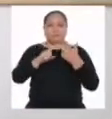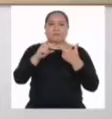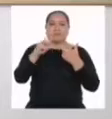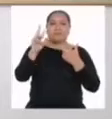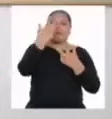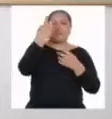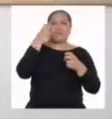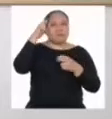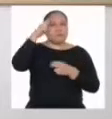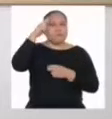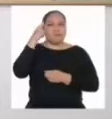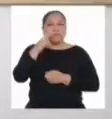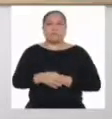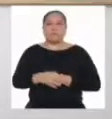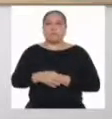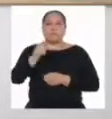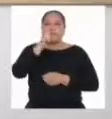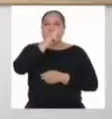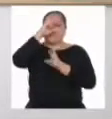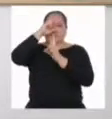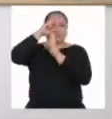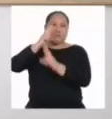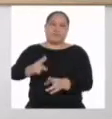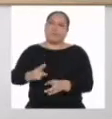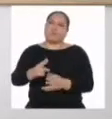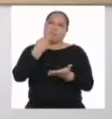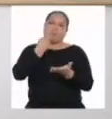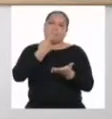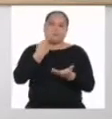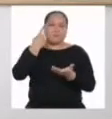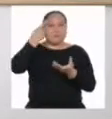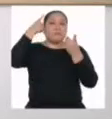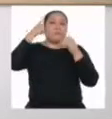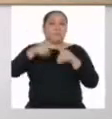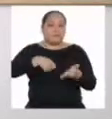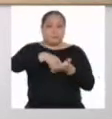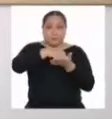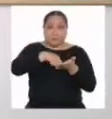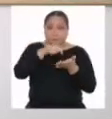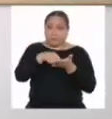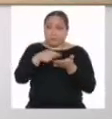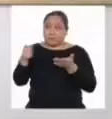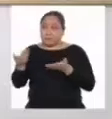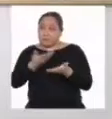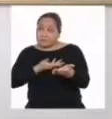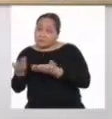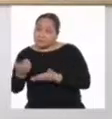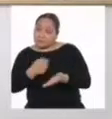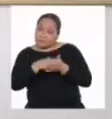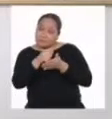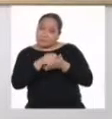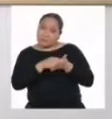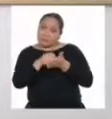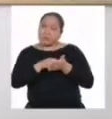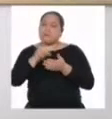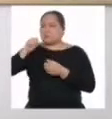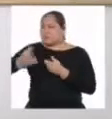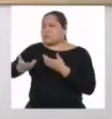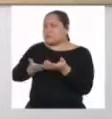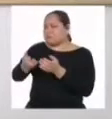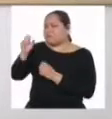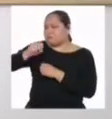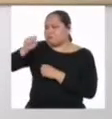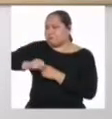tercera causa. El incumplimiento de acuerdos, porque si bien en su momento las demandas fueron